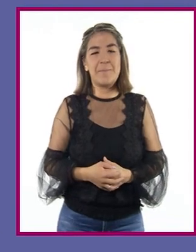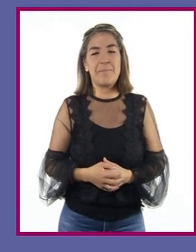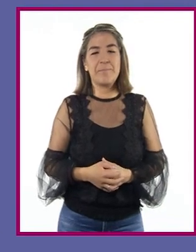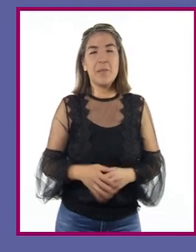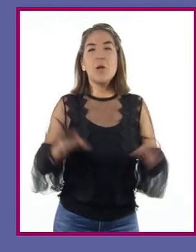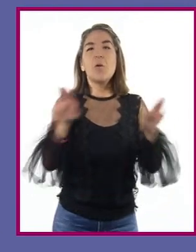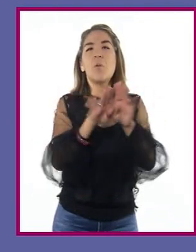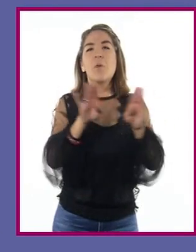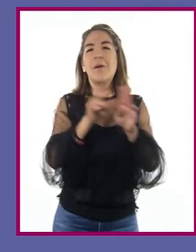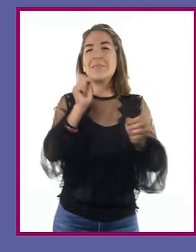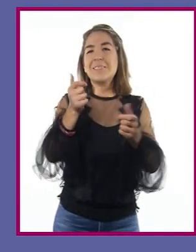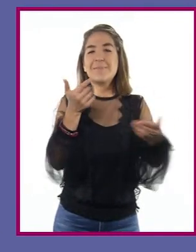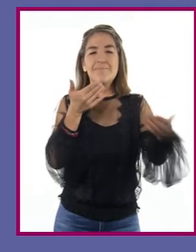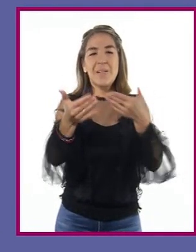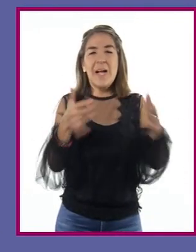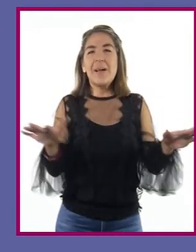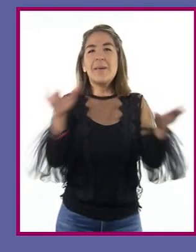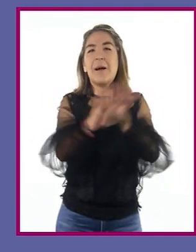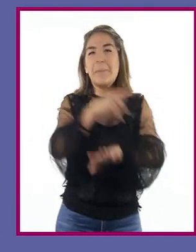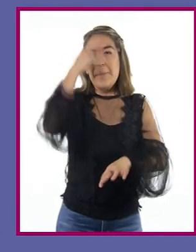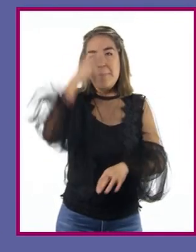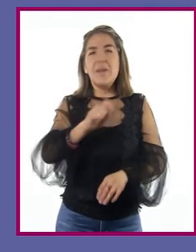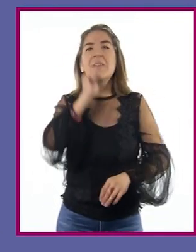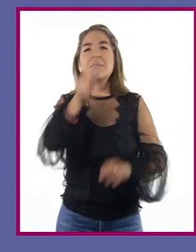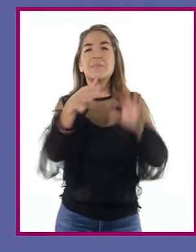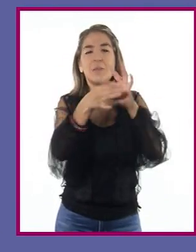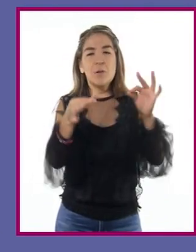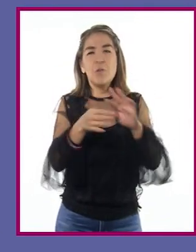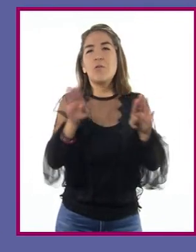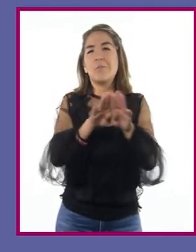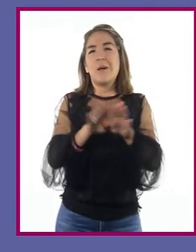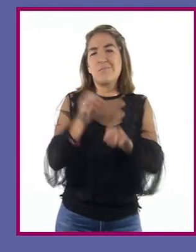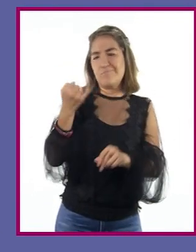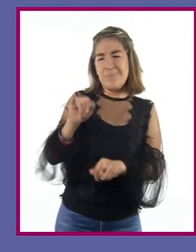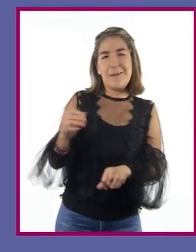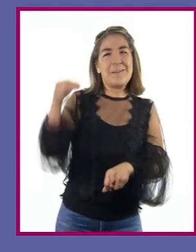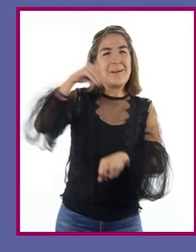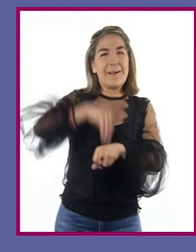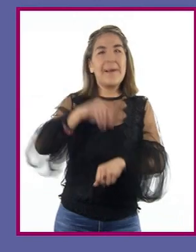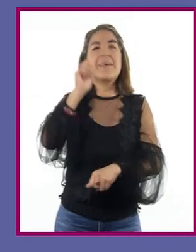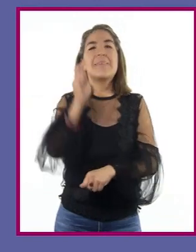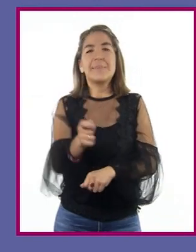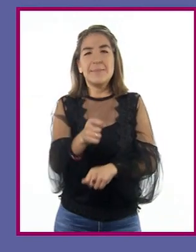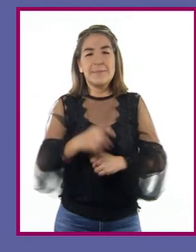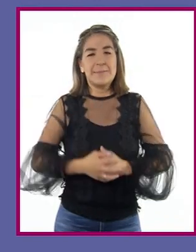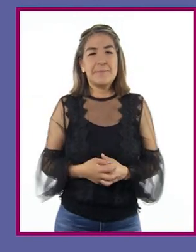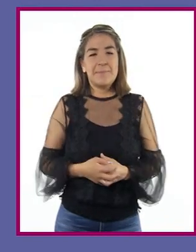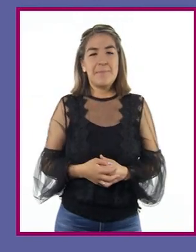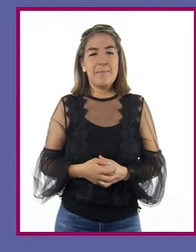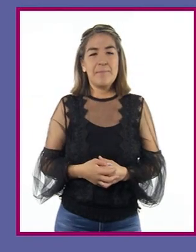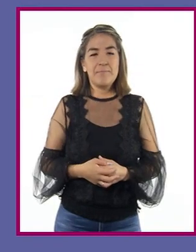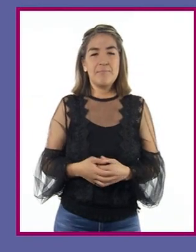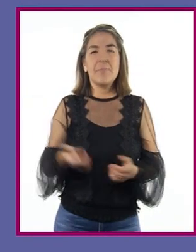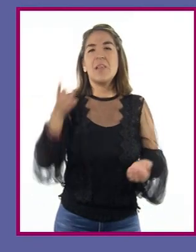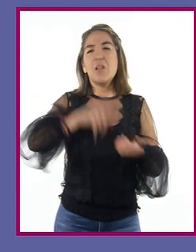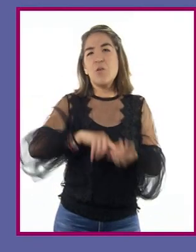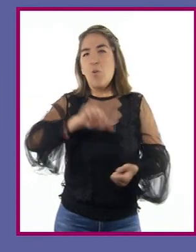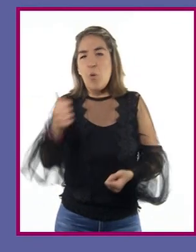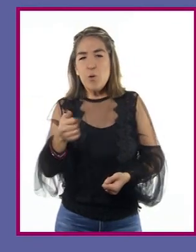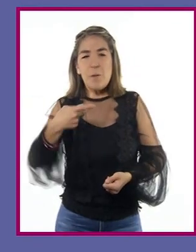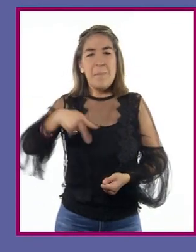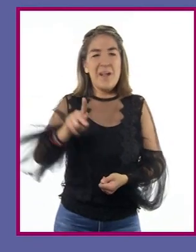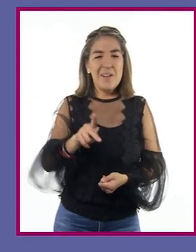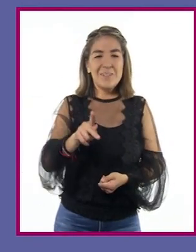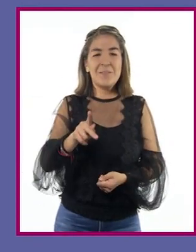de contraste, los cuales se usan para indicar una oposición. Entre ellos se encuentran, entre otros, pero,